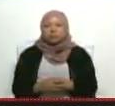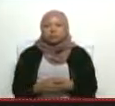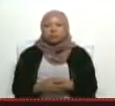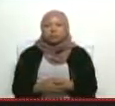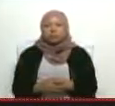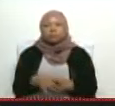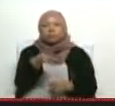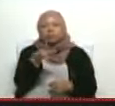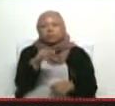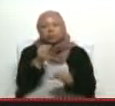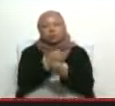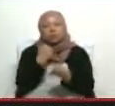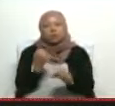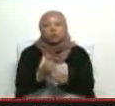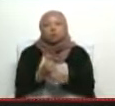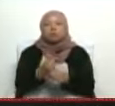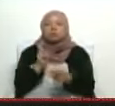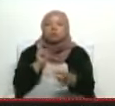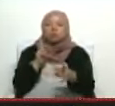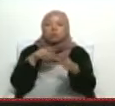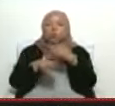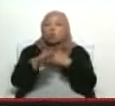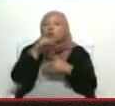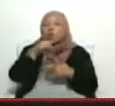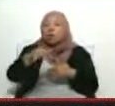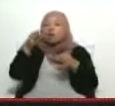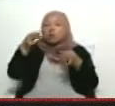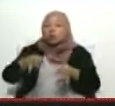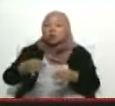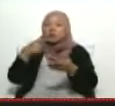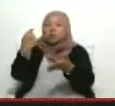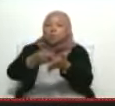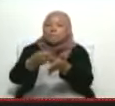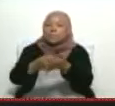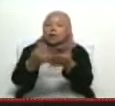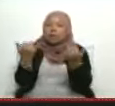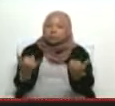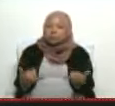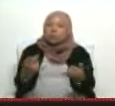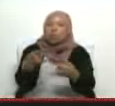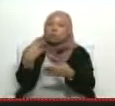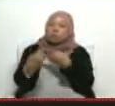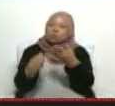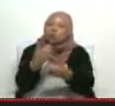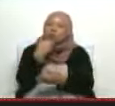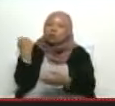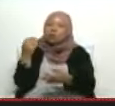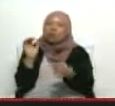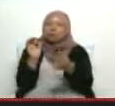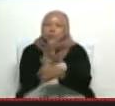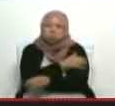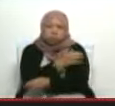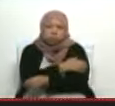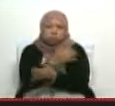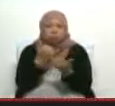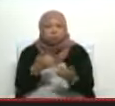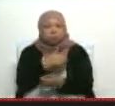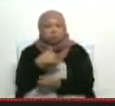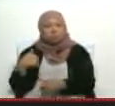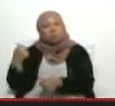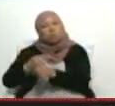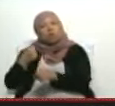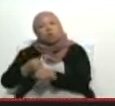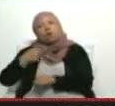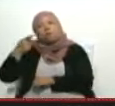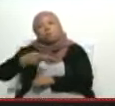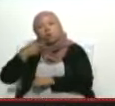que también tenemos sus cómplices y su fuente de financiamiento. Esa oposición yo diría que ni siquiera es